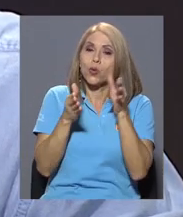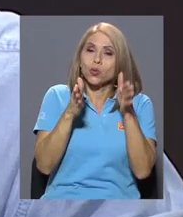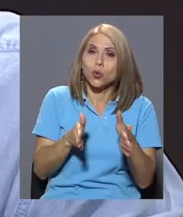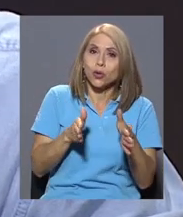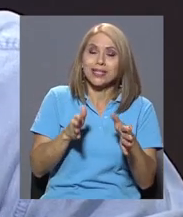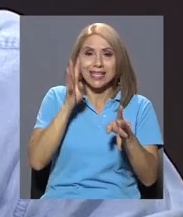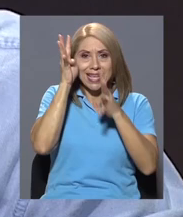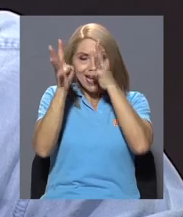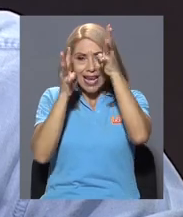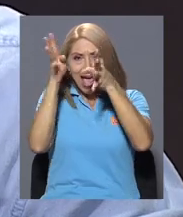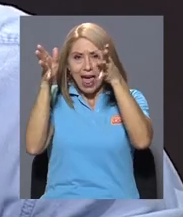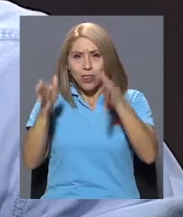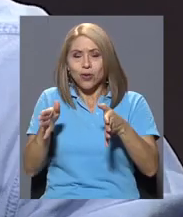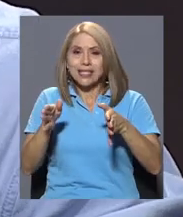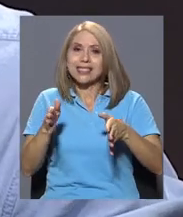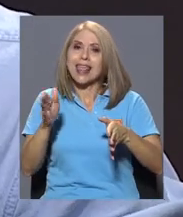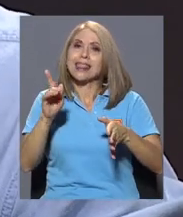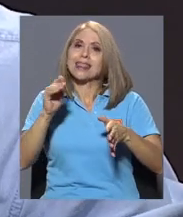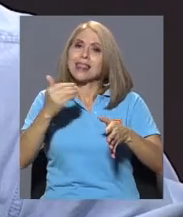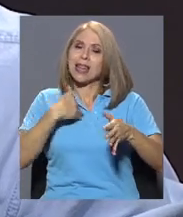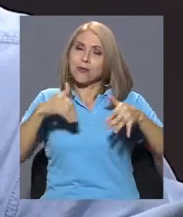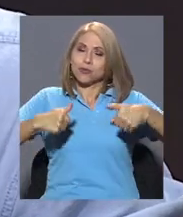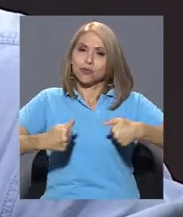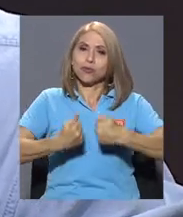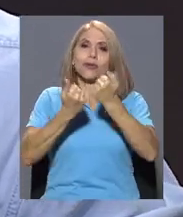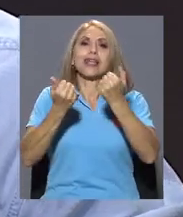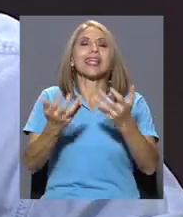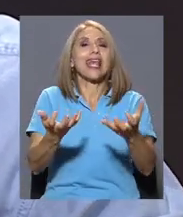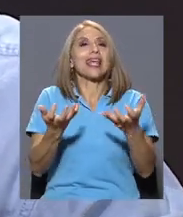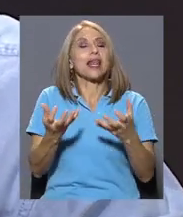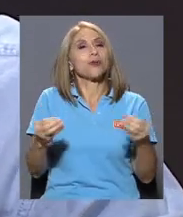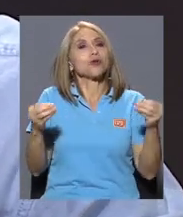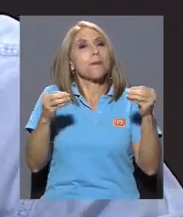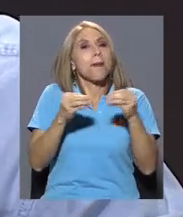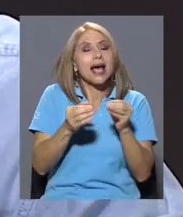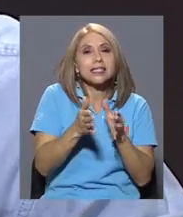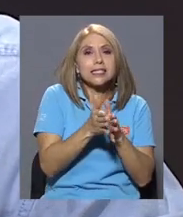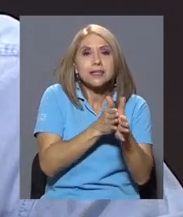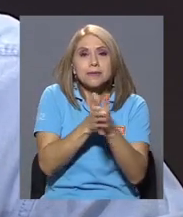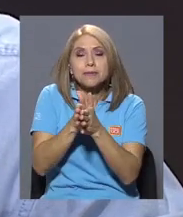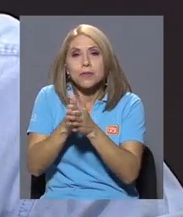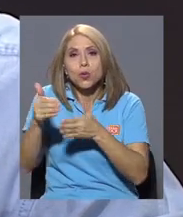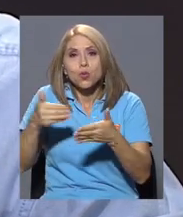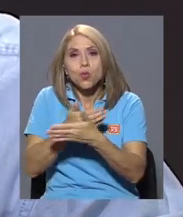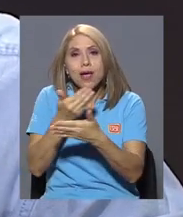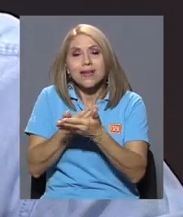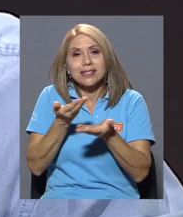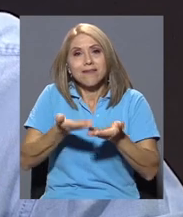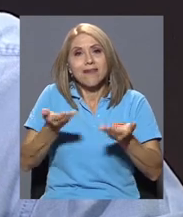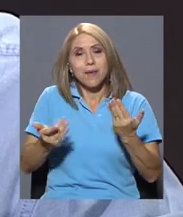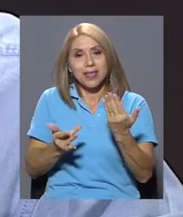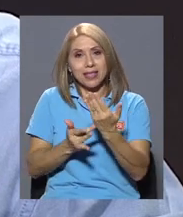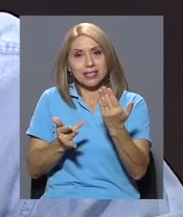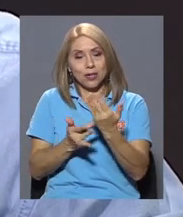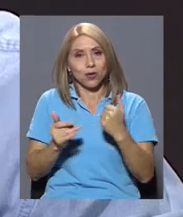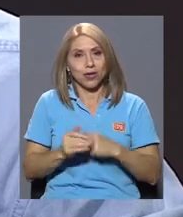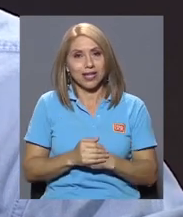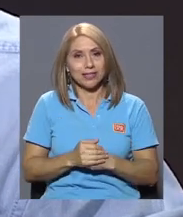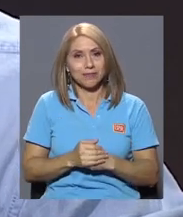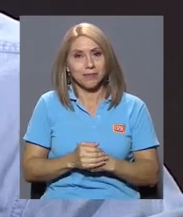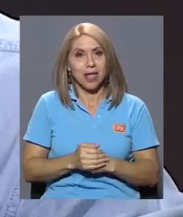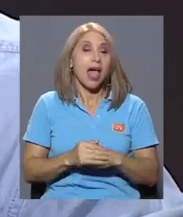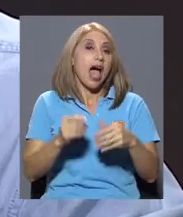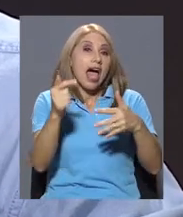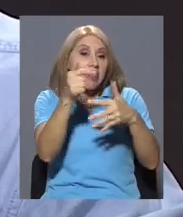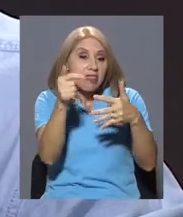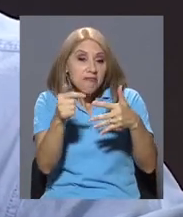audiovisuales que tenemos ganas de incursionar en este mundo más interactivo y sacar provecho de estas nuevas herramientas tecnológicas hay una